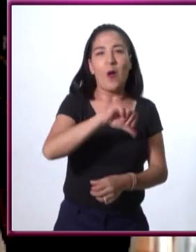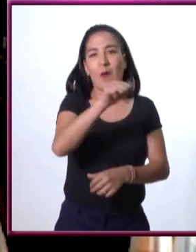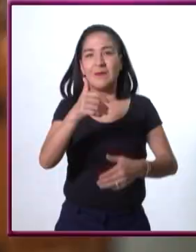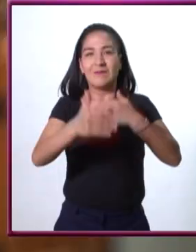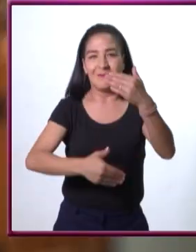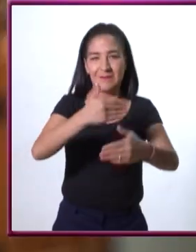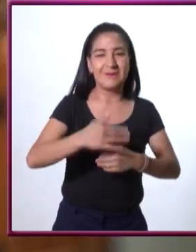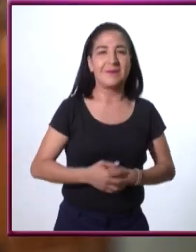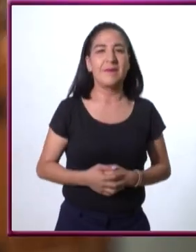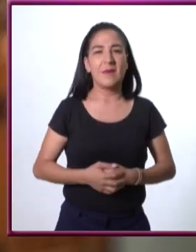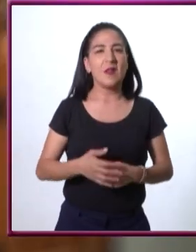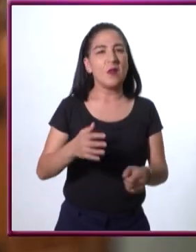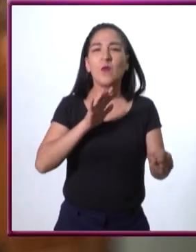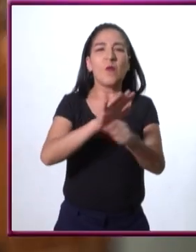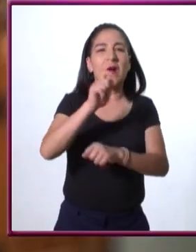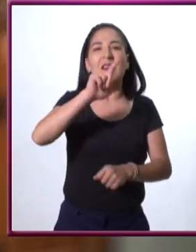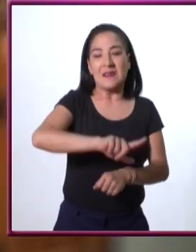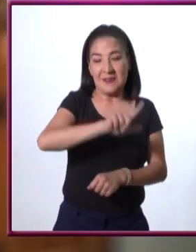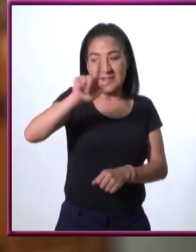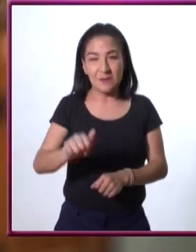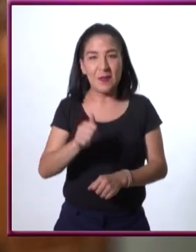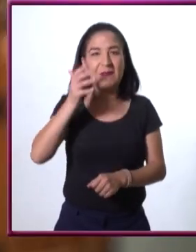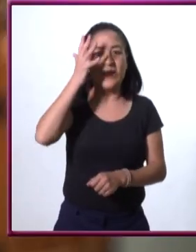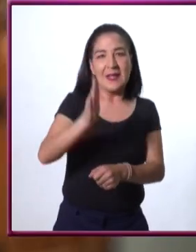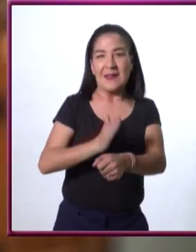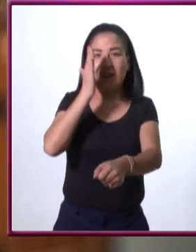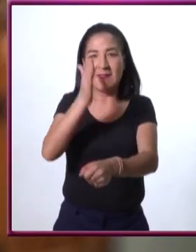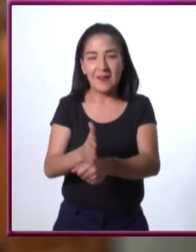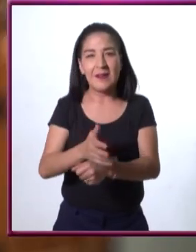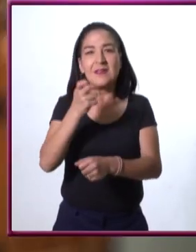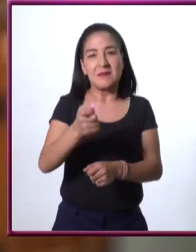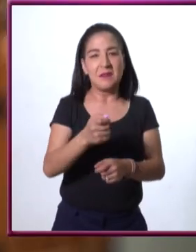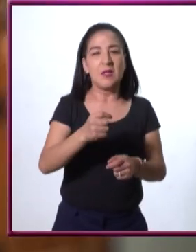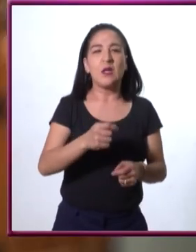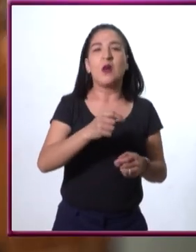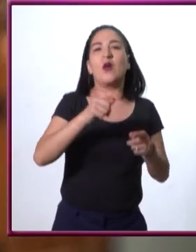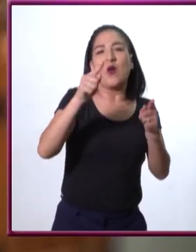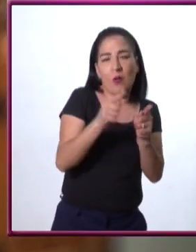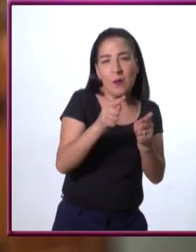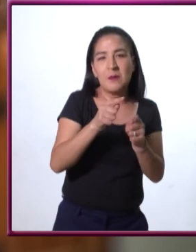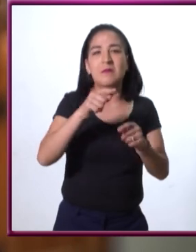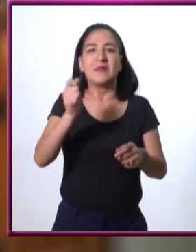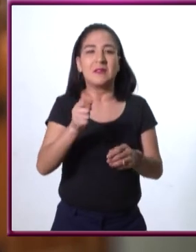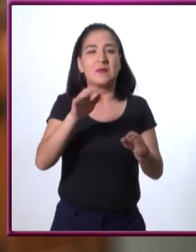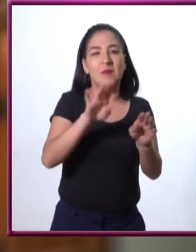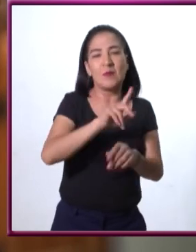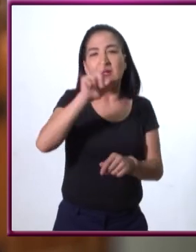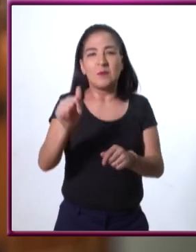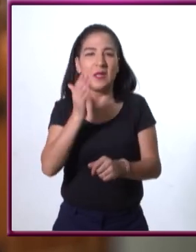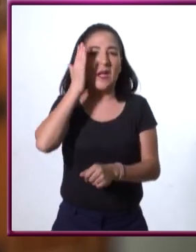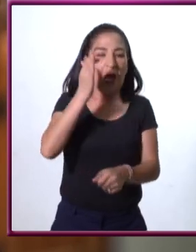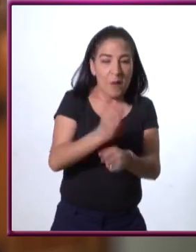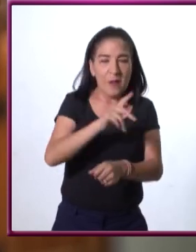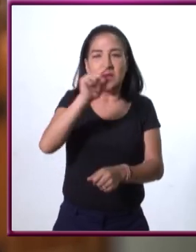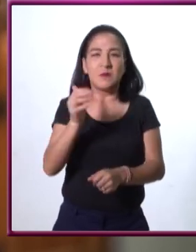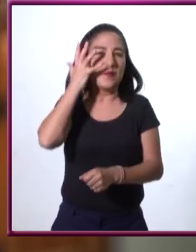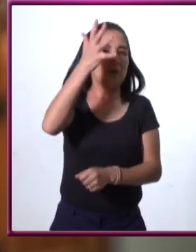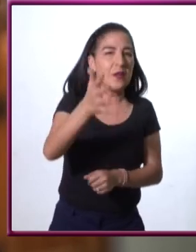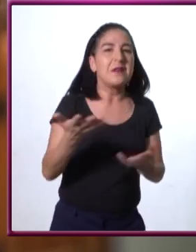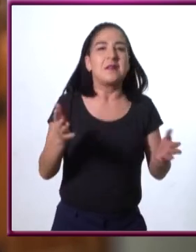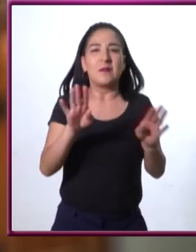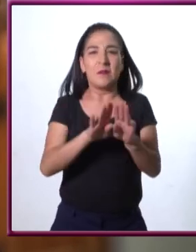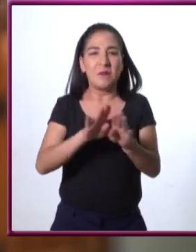procedimientos. ¿Y qué consecuencias tiene el castigo en una persona a corto, mediano y largo plazo? Y en este caso en los jóvenes, ¿cómo afecta